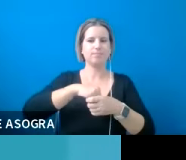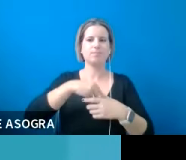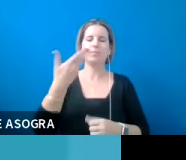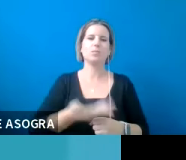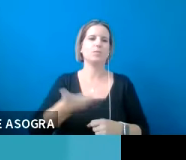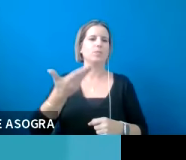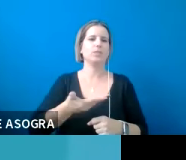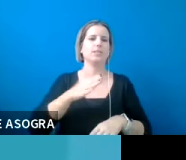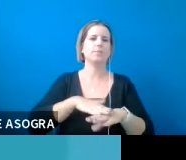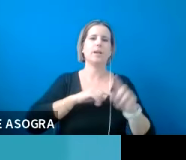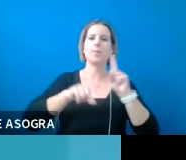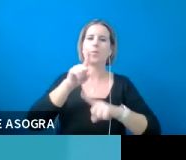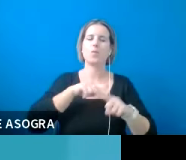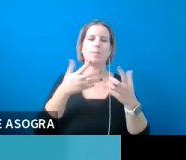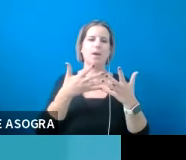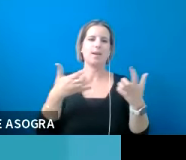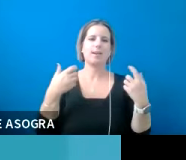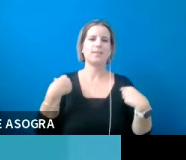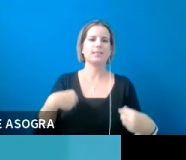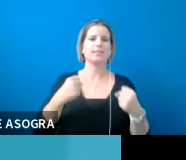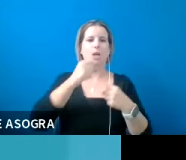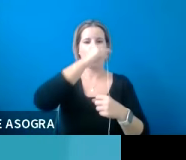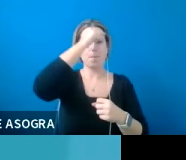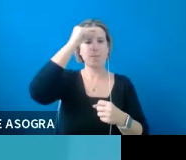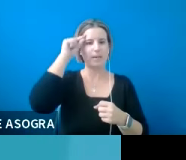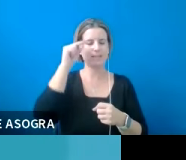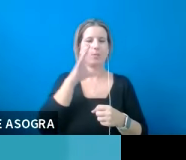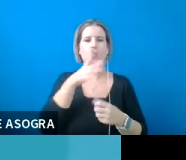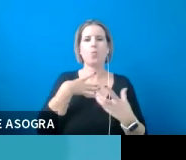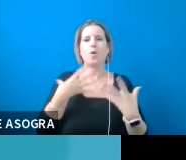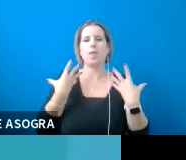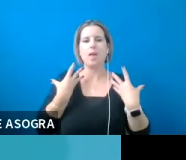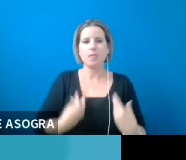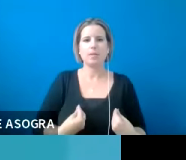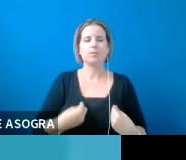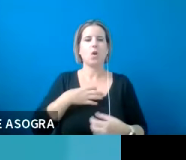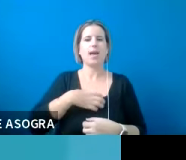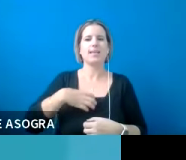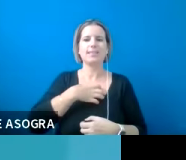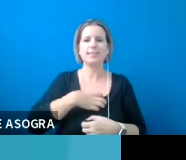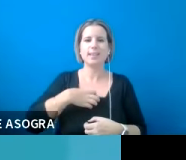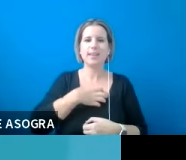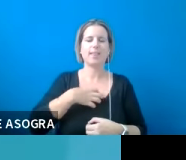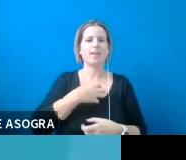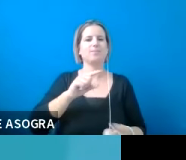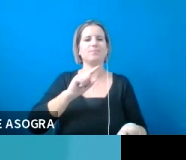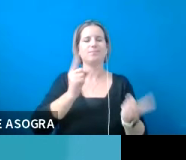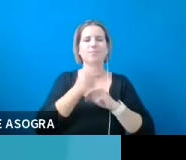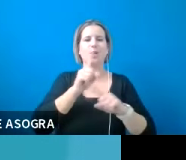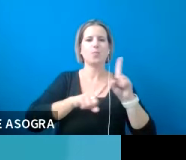para problemas graves de salud mental como pueden ser la depresión la ansiedad trastornos de conducta alimentaria